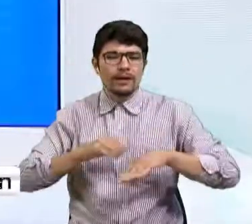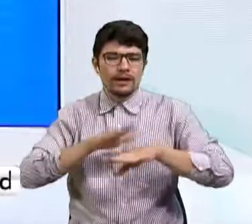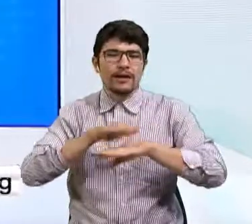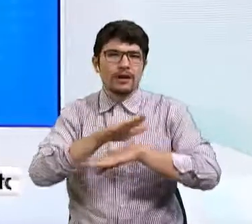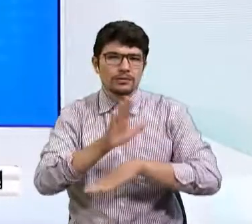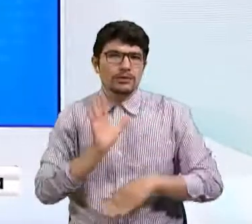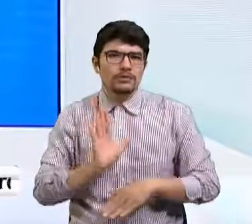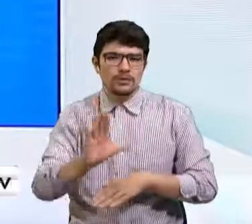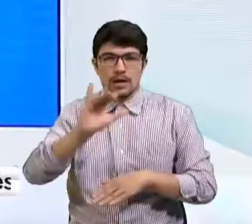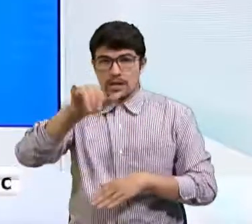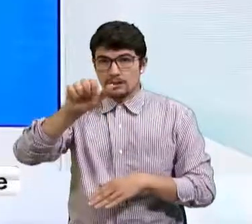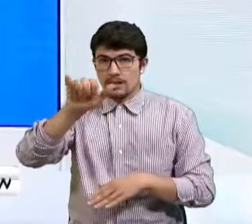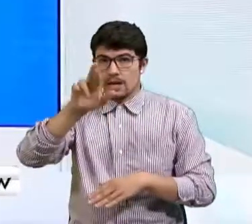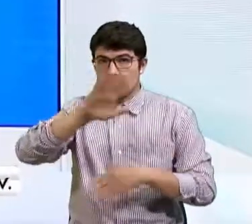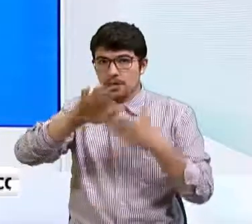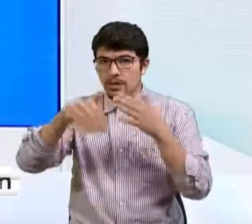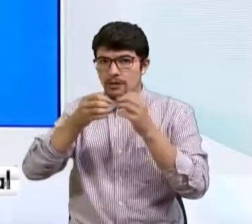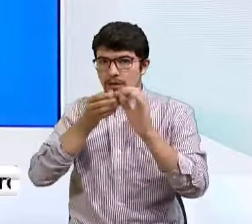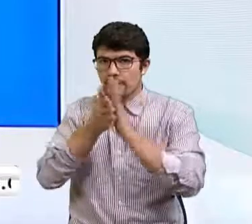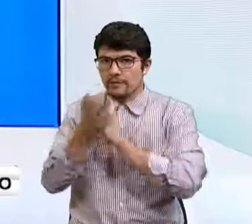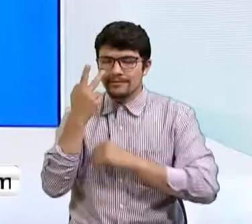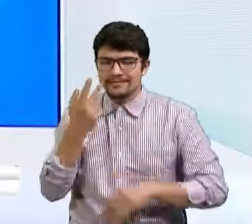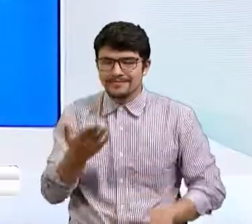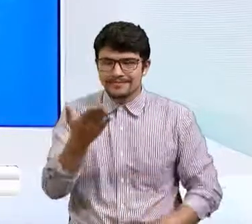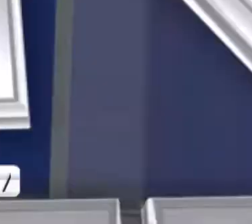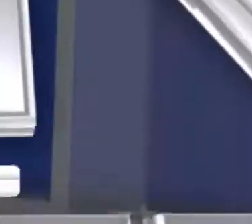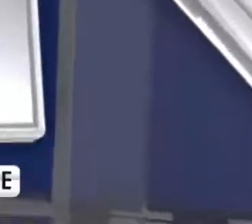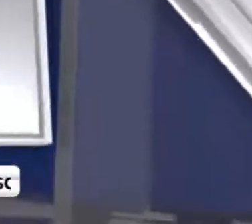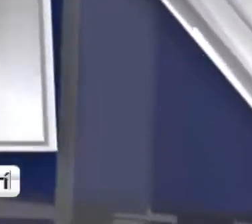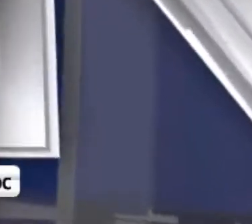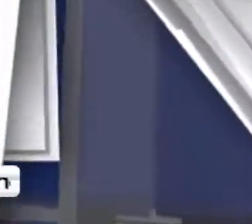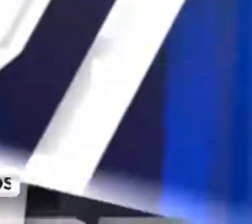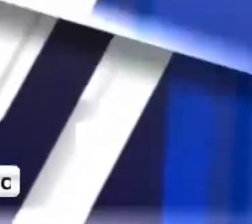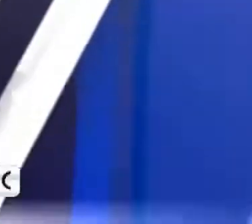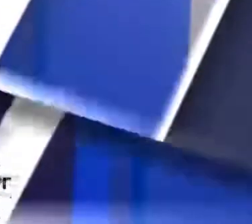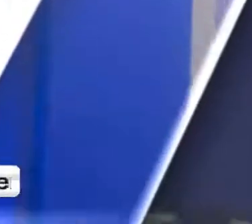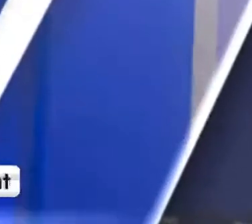rating aislados y toda la información de su lente en octubre